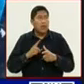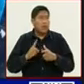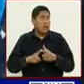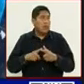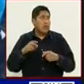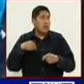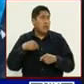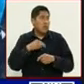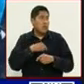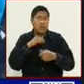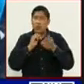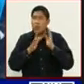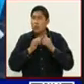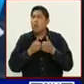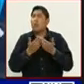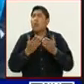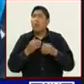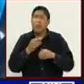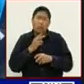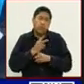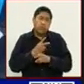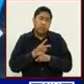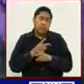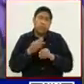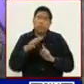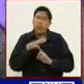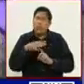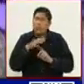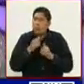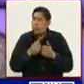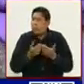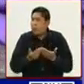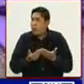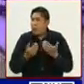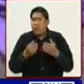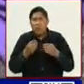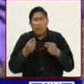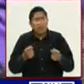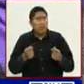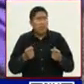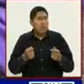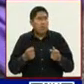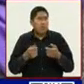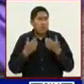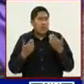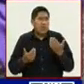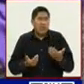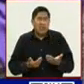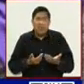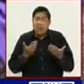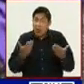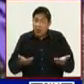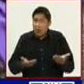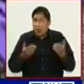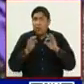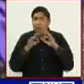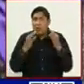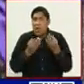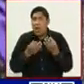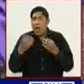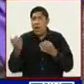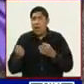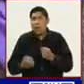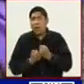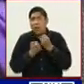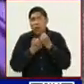Entonces, estamos hablando de cómo va a criar, en qué condiciones, pues si deberían activarse, tal vez, no sé si existe ahí familiares